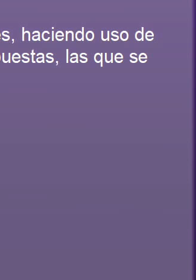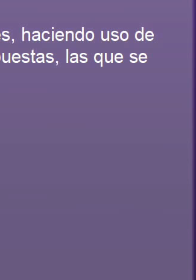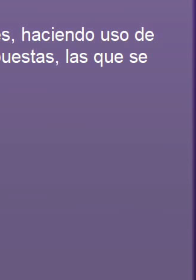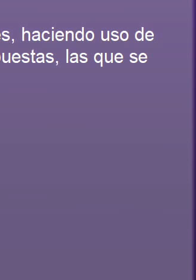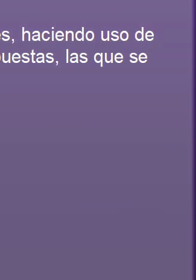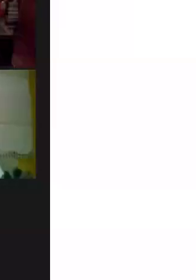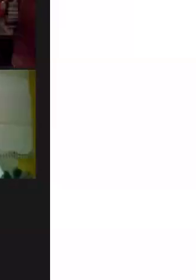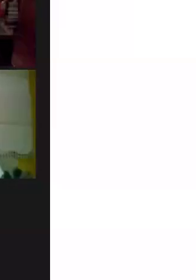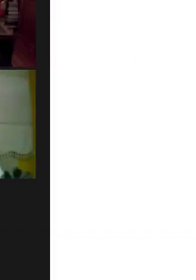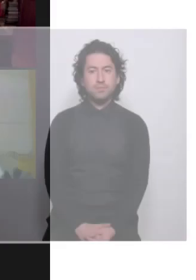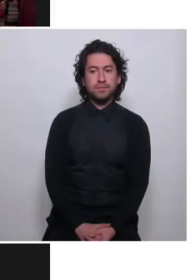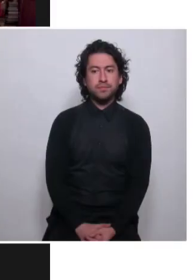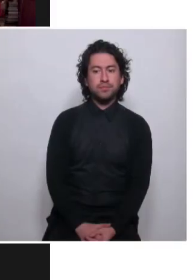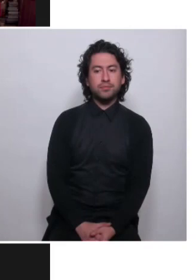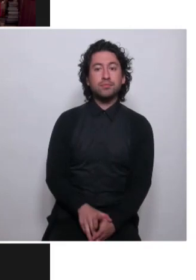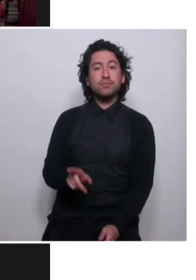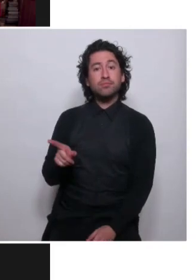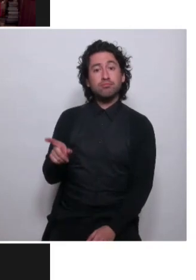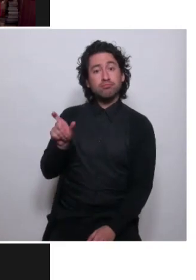Convencional Camila Zárate, ¿cómo vota?